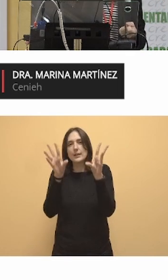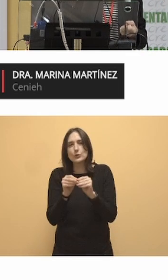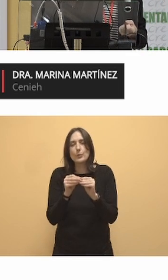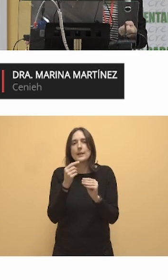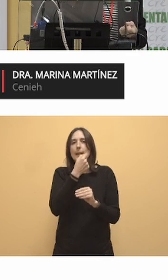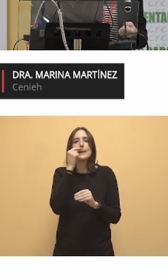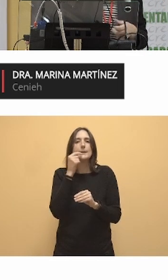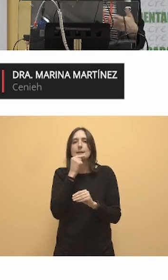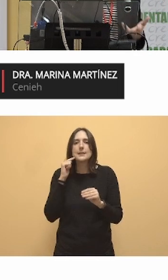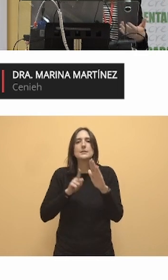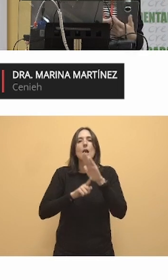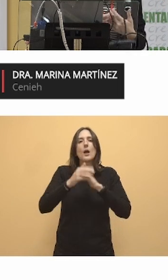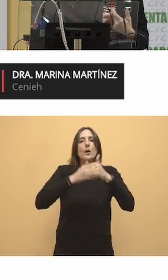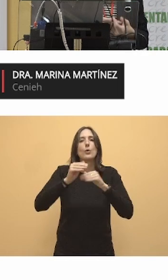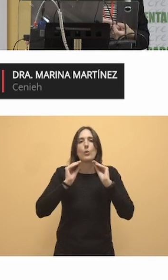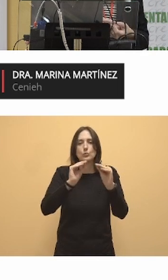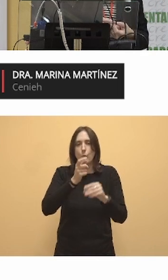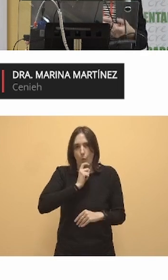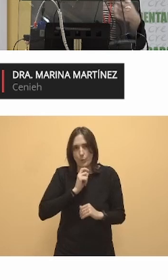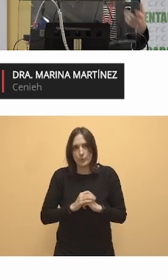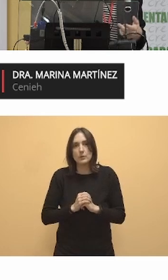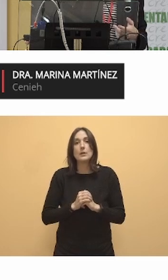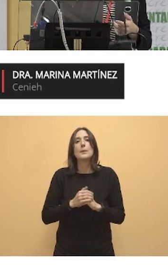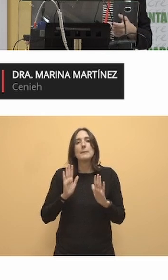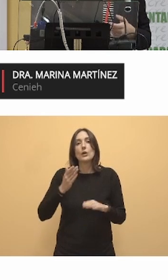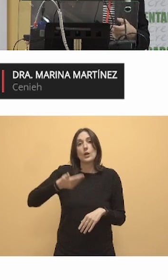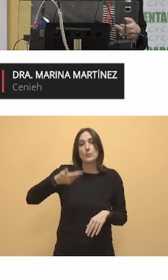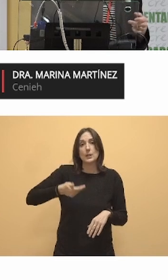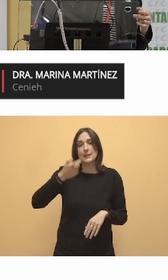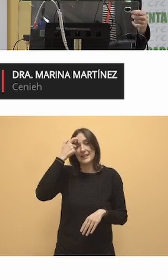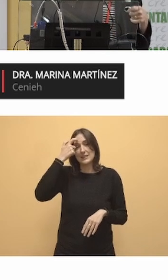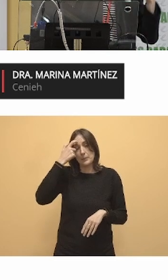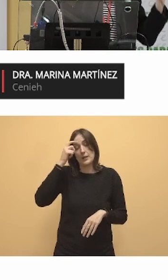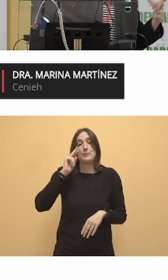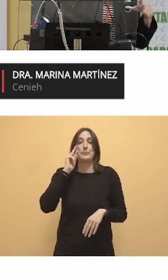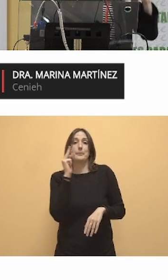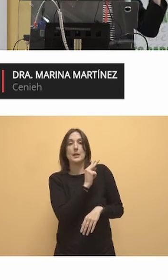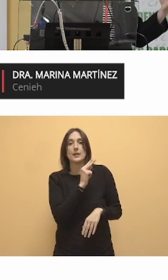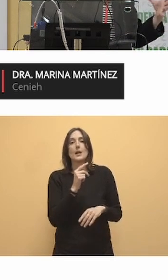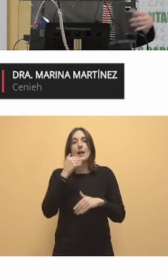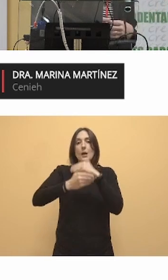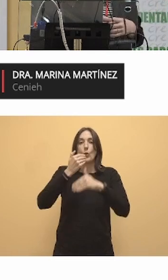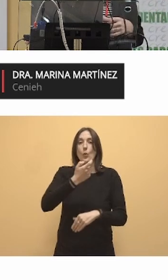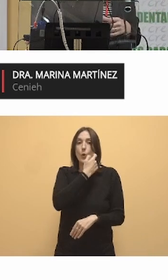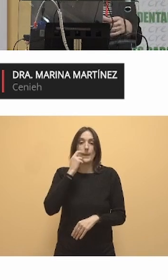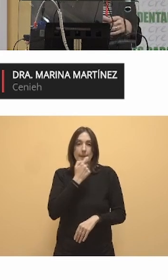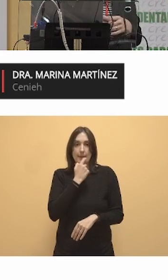dental. Pero es importante ver que en la evolución dental todo